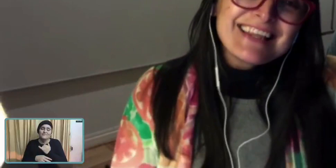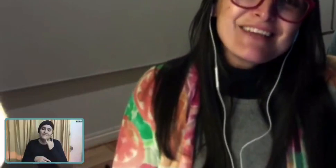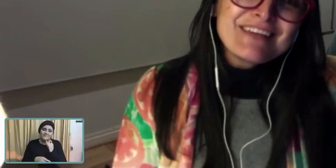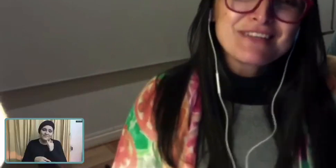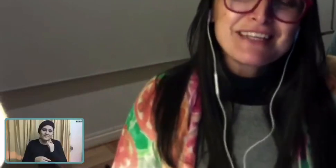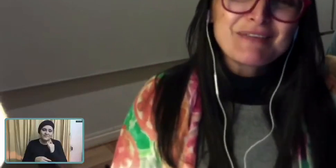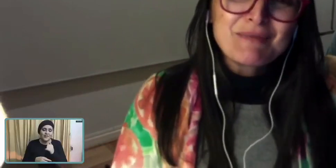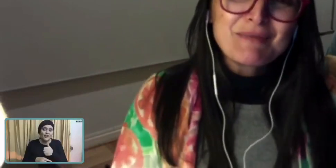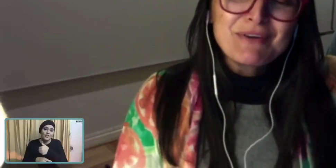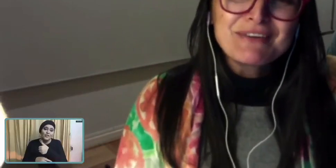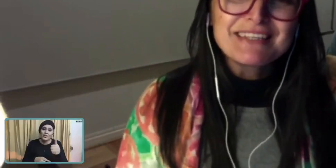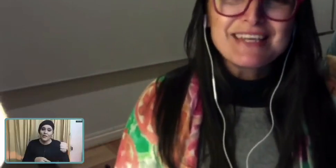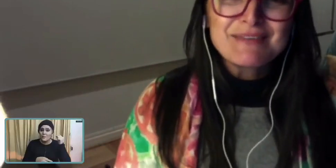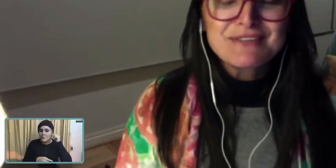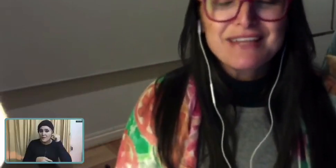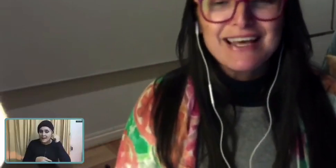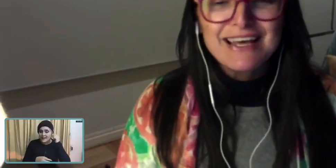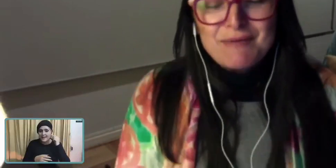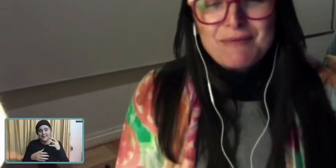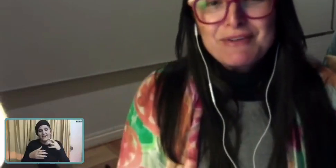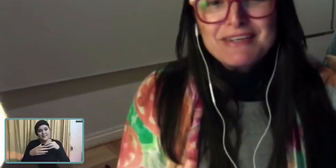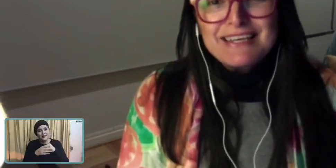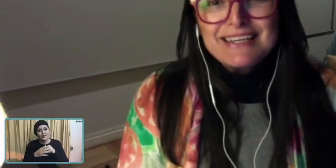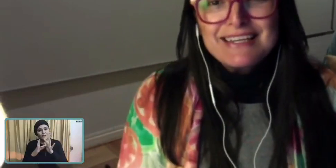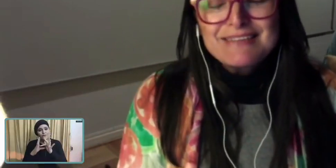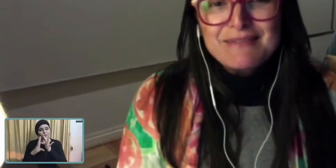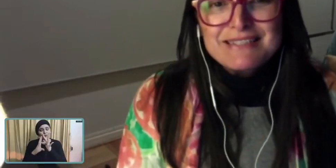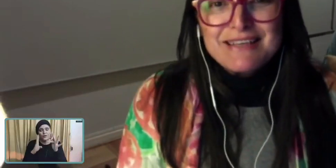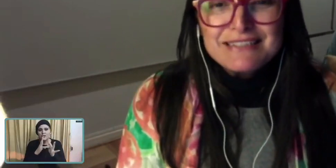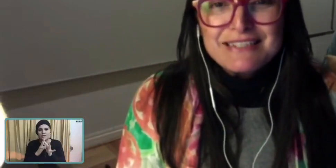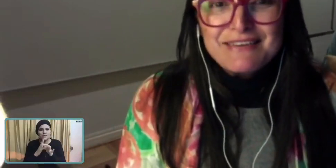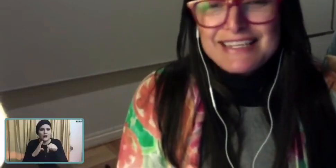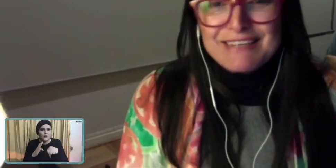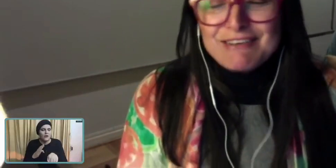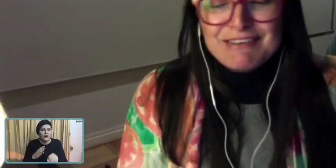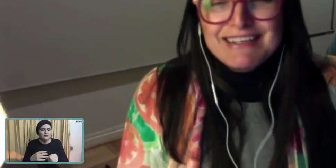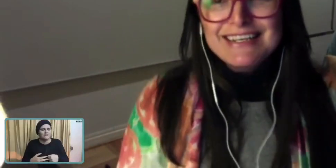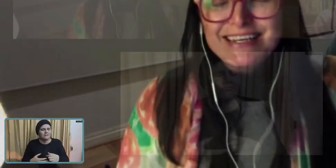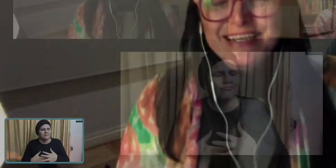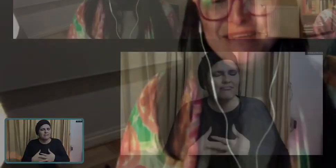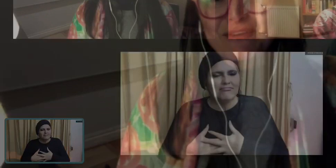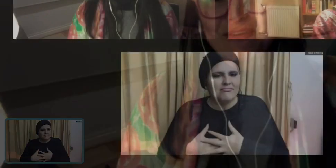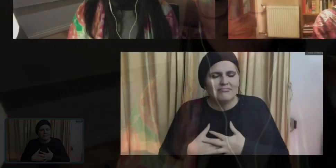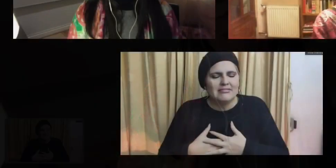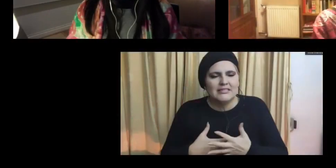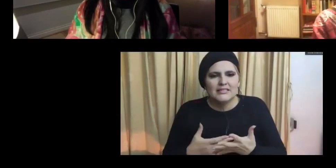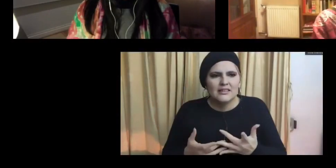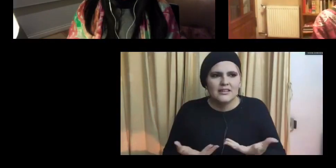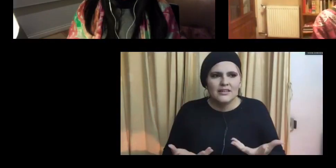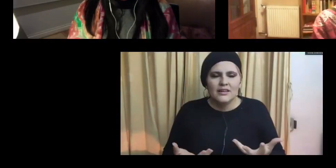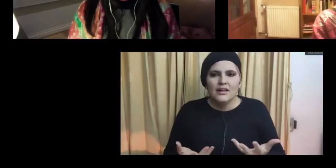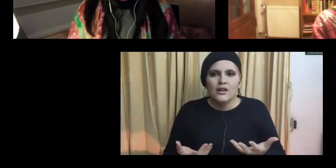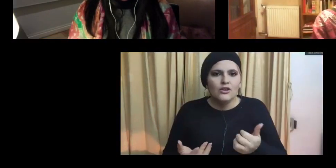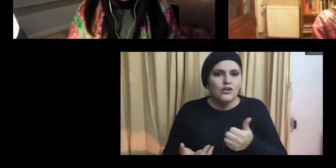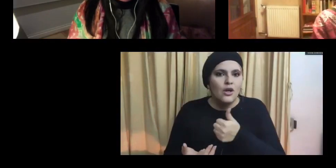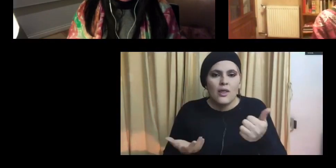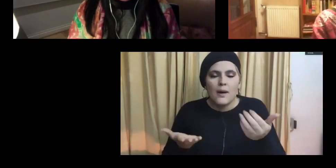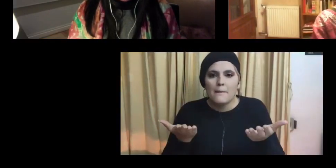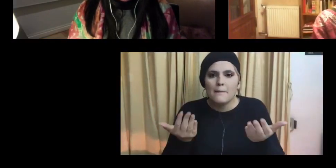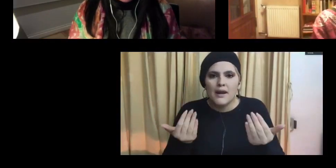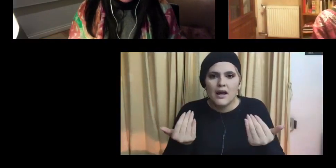estamos muy contentas y emocionadas. Este momento es demasiado significativo. Para todas estamos esperando que también lo sea para